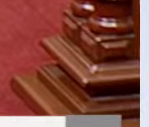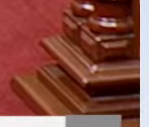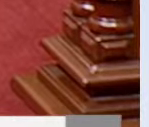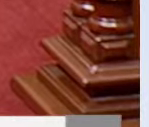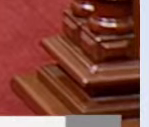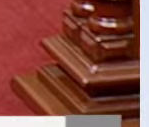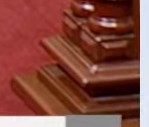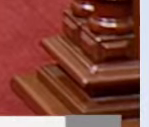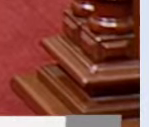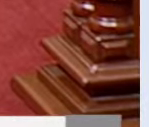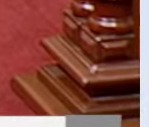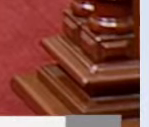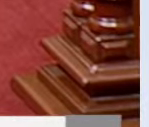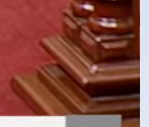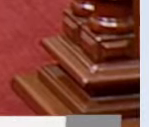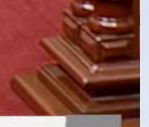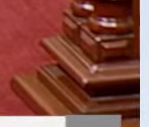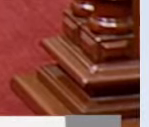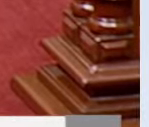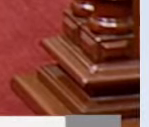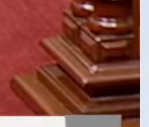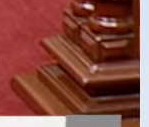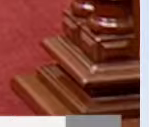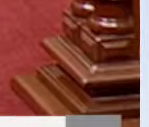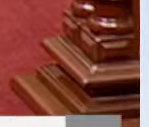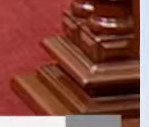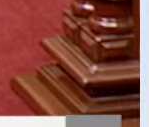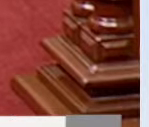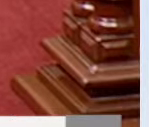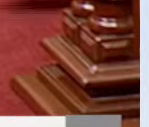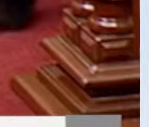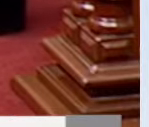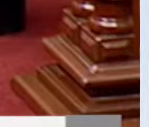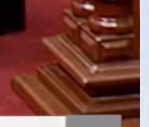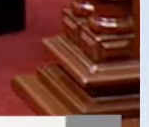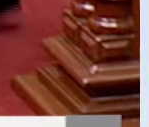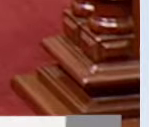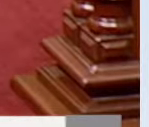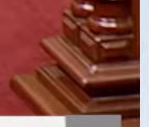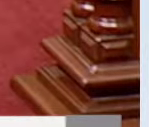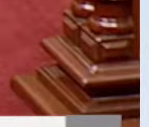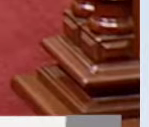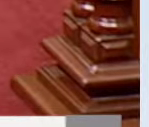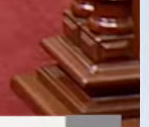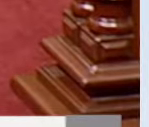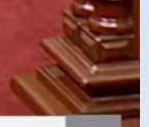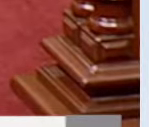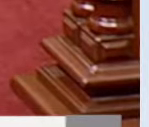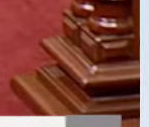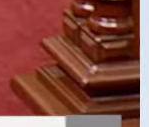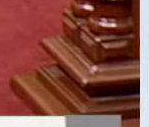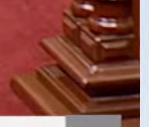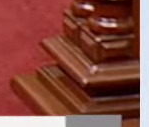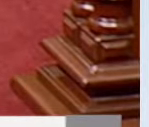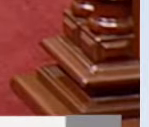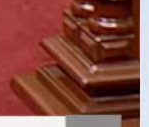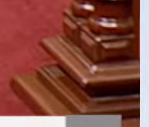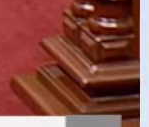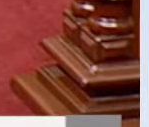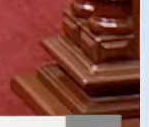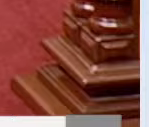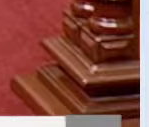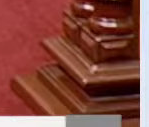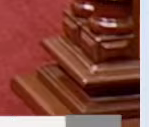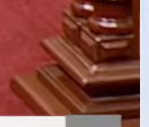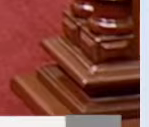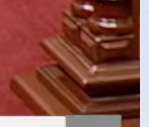también. Y eso va a ser importantísimo porque nos va a permitir sincerar este proyecto. Alto Piura, ni